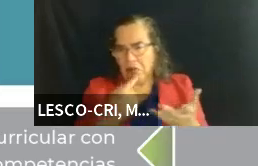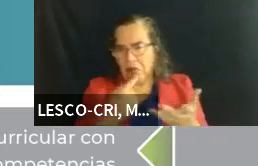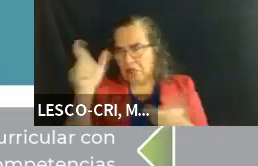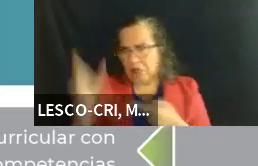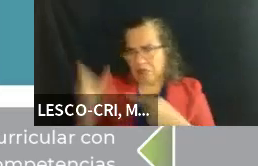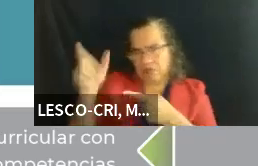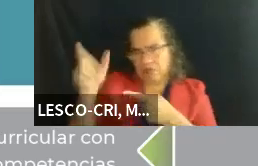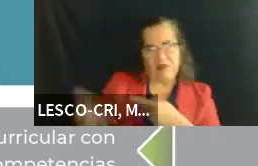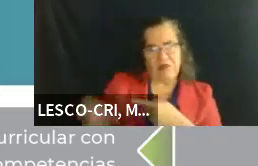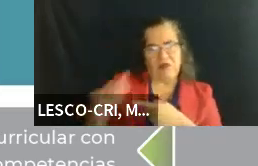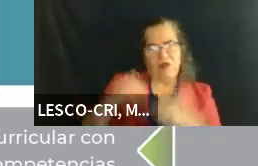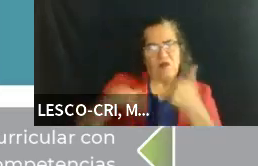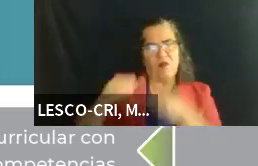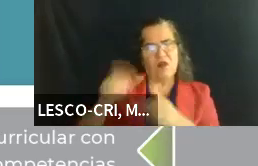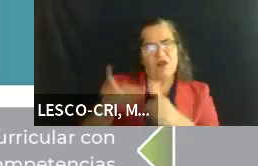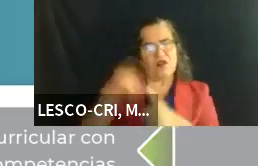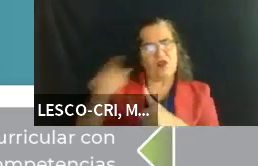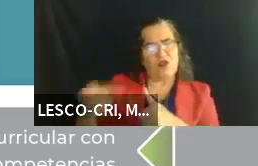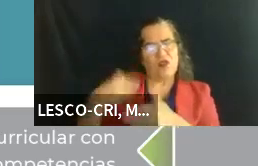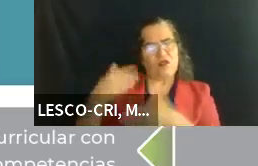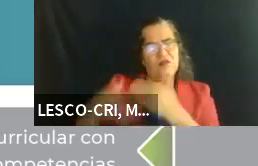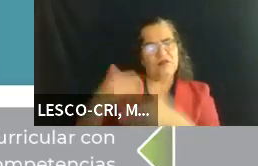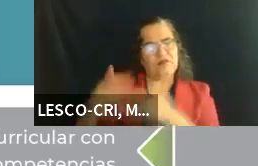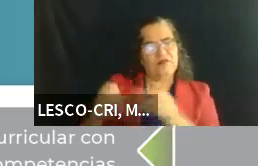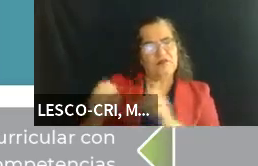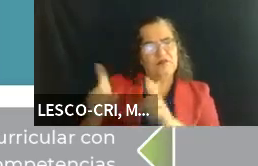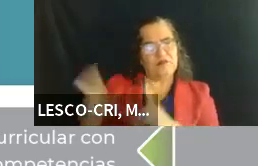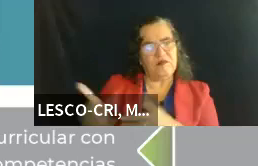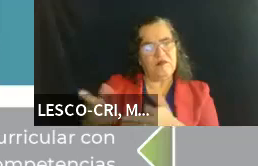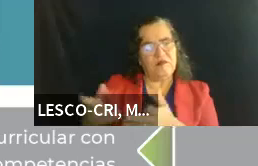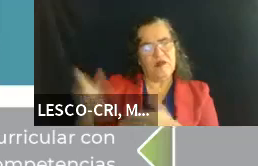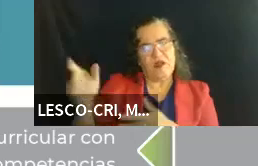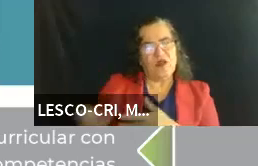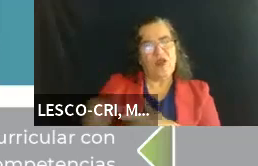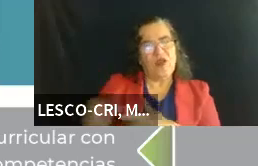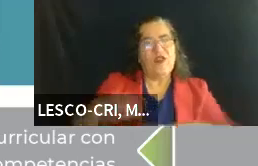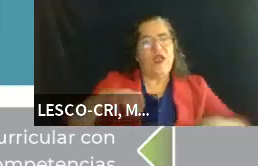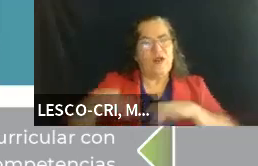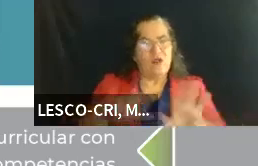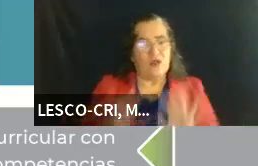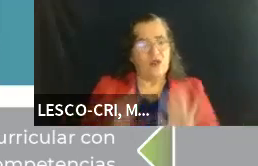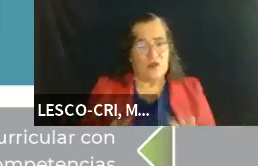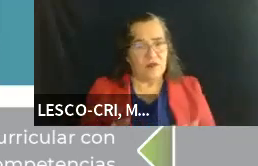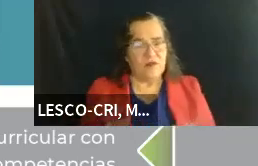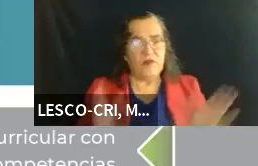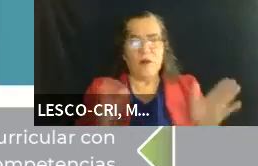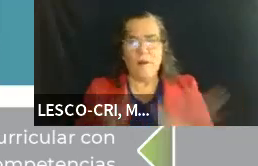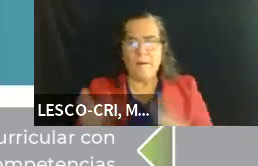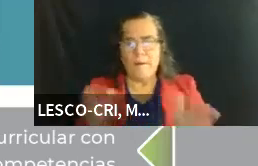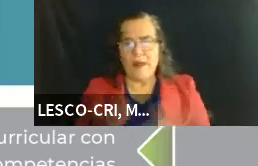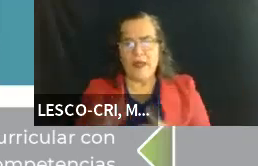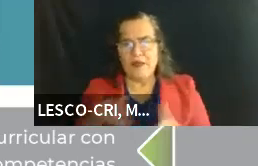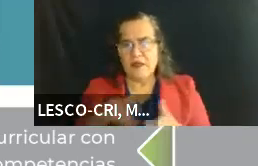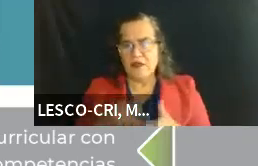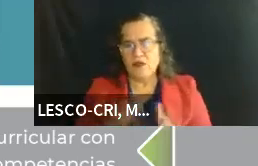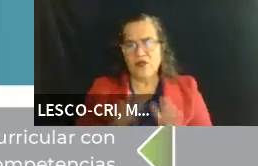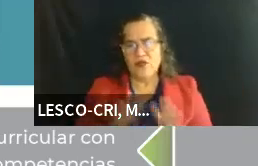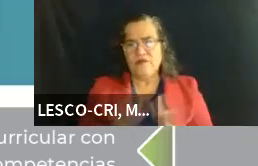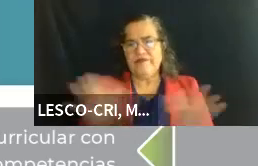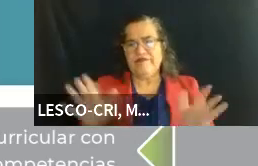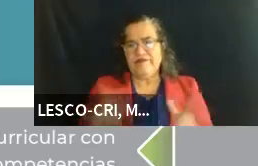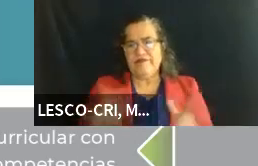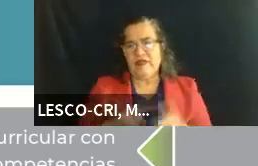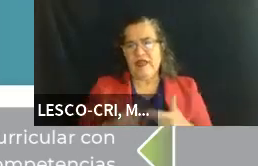actor principal en el proceso educativo y como sujeto de actuación. Un plan de estudios que en general tiene unas cargas